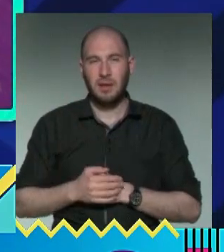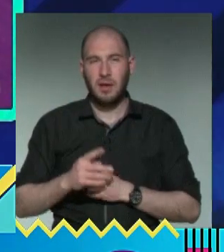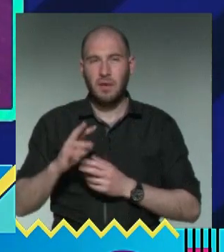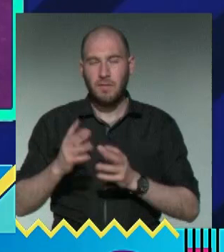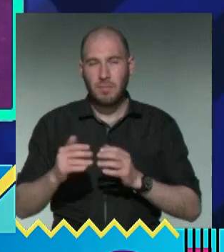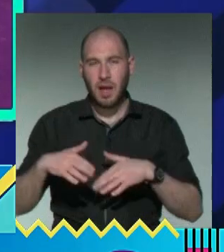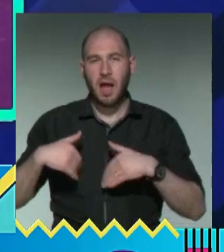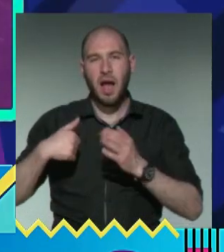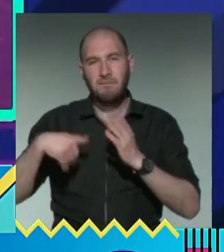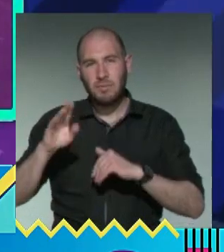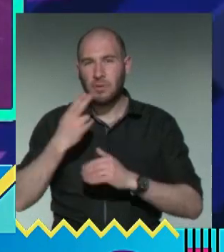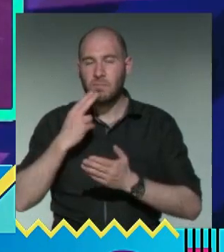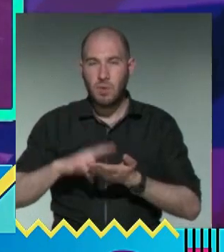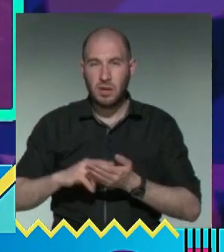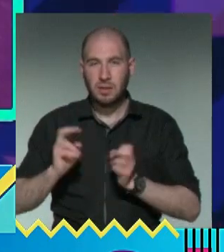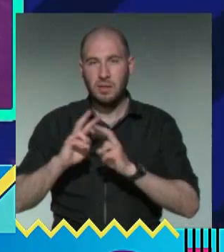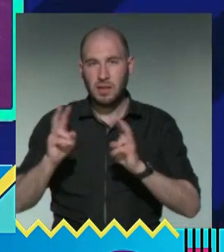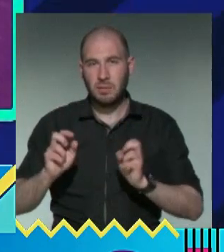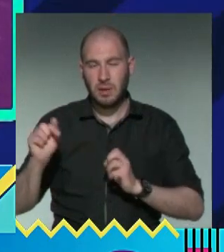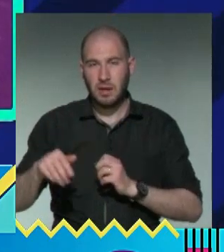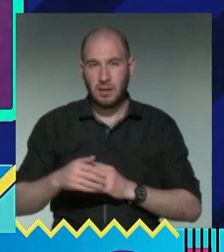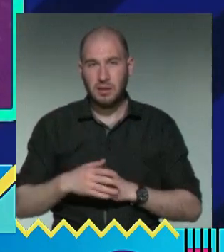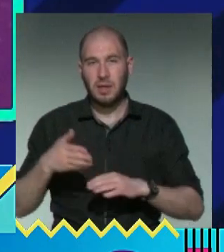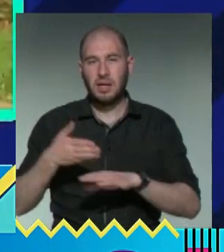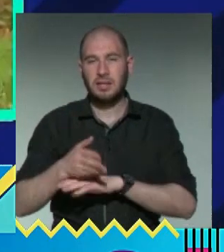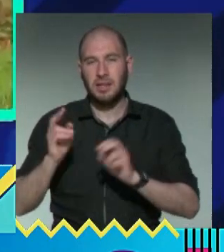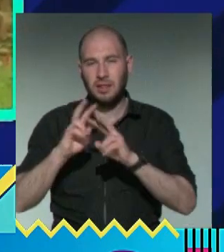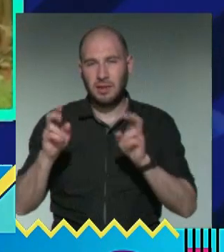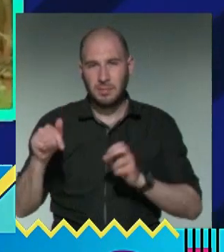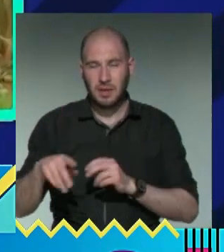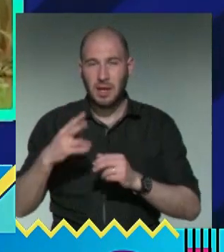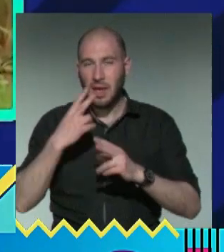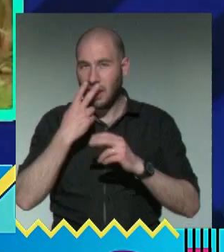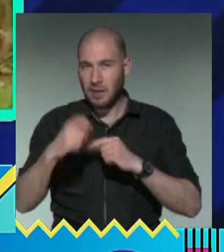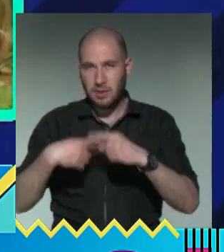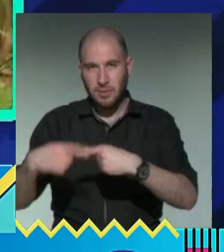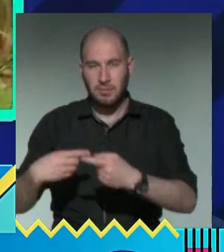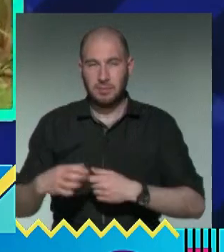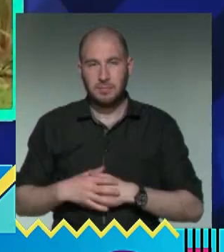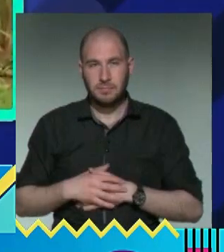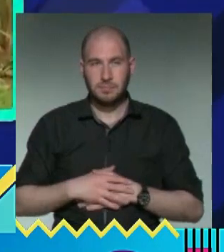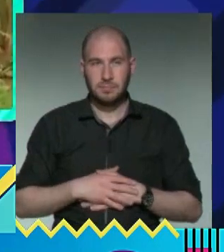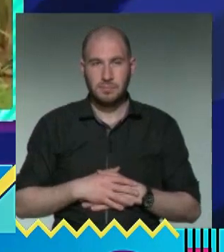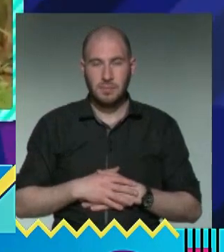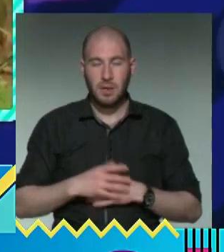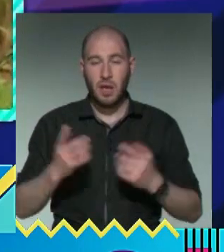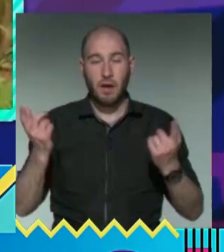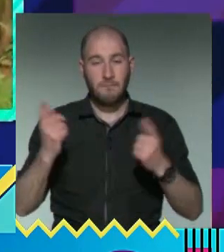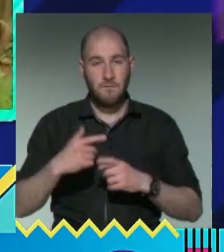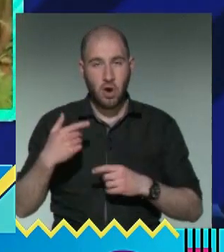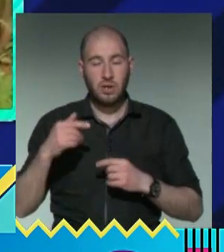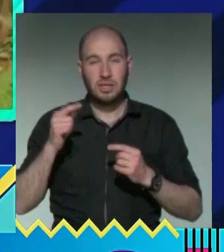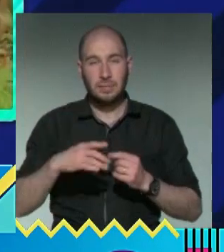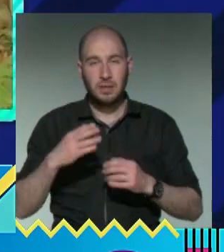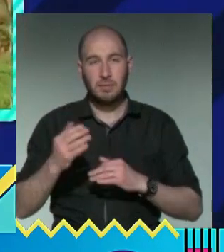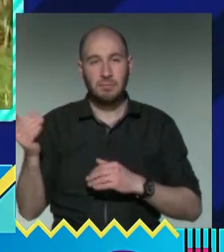tipo de ventaja impositiva a la hora de meterse en el tema de energía renovable. En este foro precisamente también